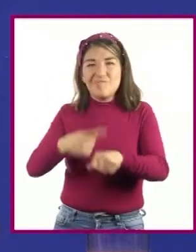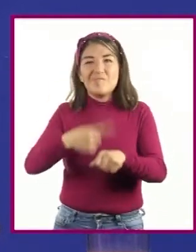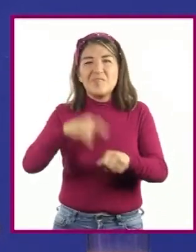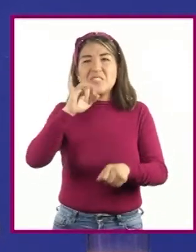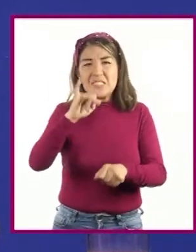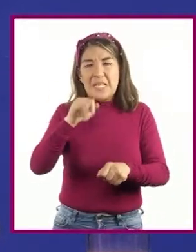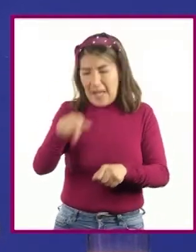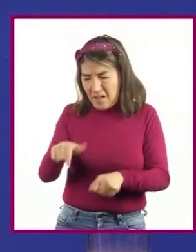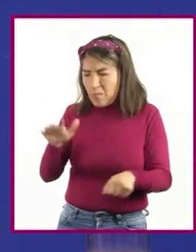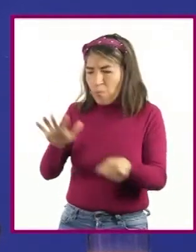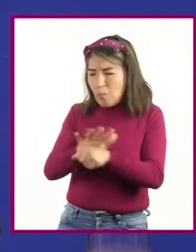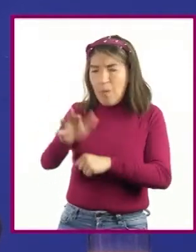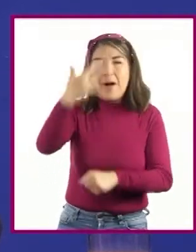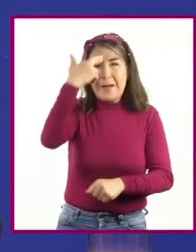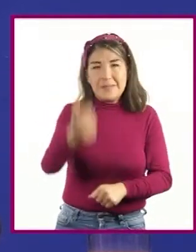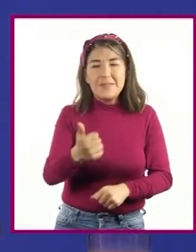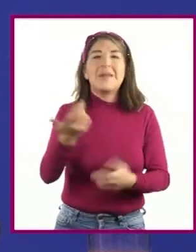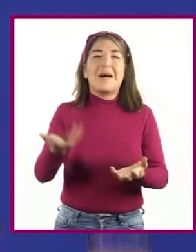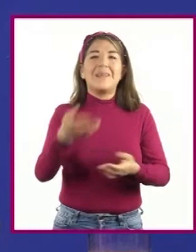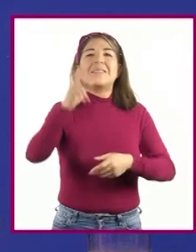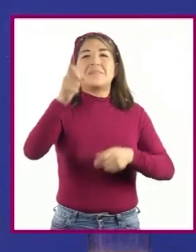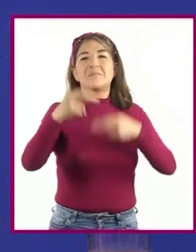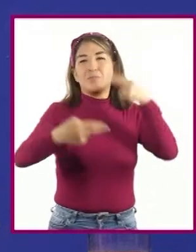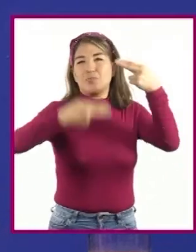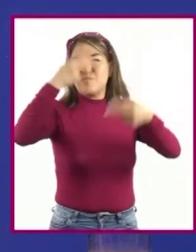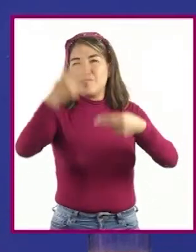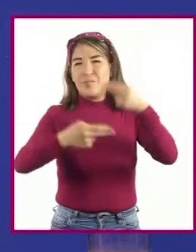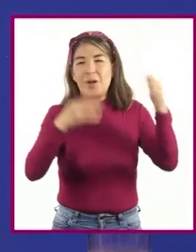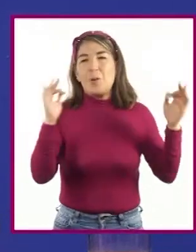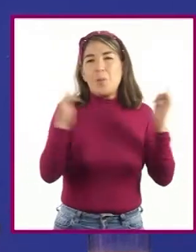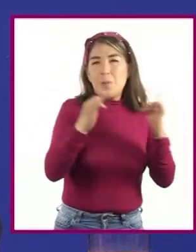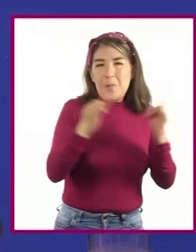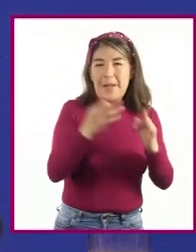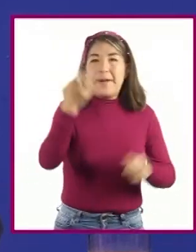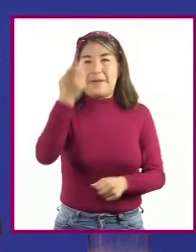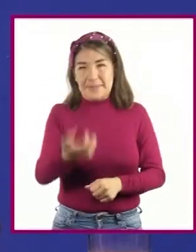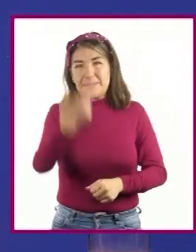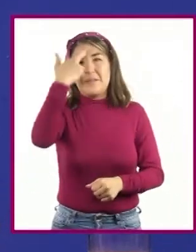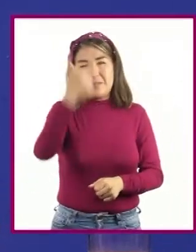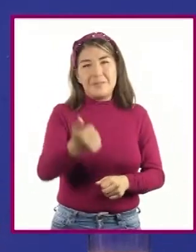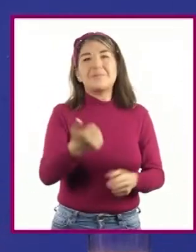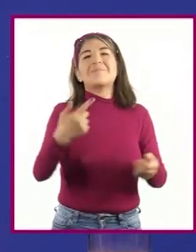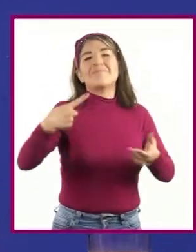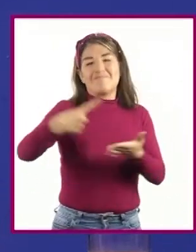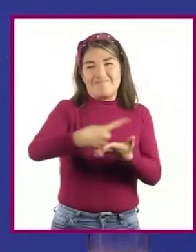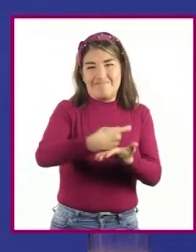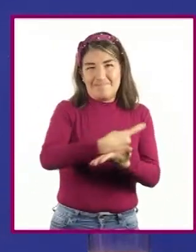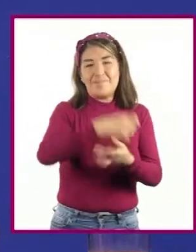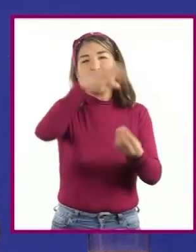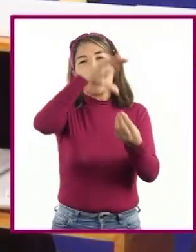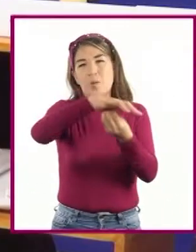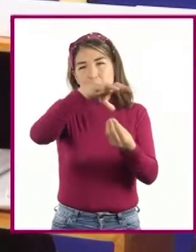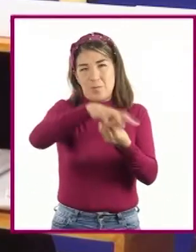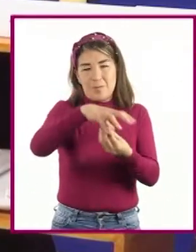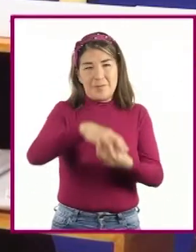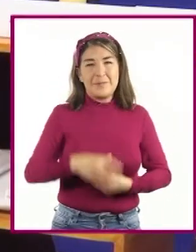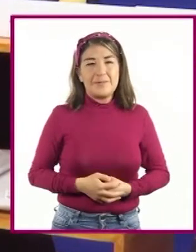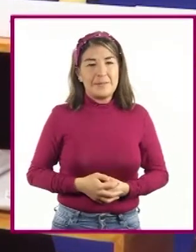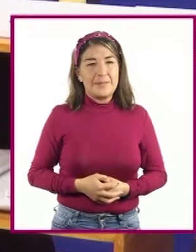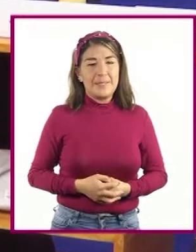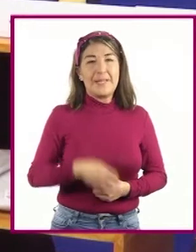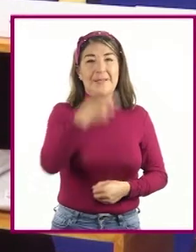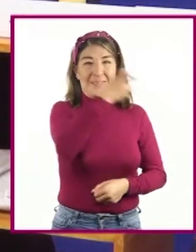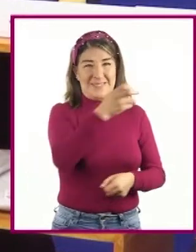porque están ubicadas en un ambiente muy húmedo, lo que ocasiona la aparición de hongos. En el caso de